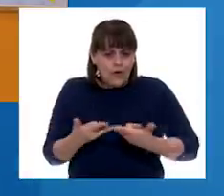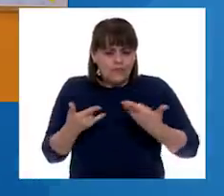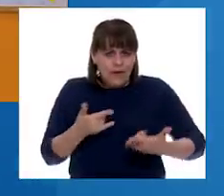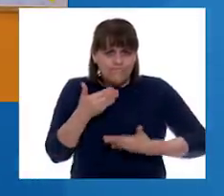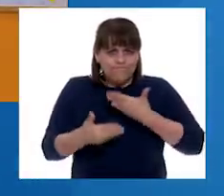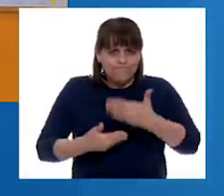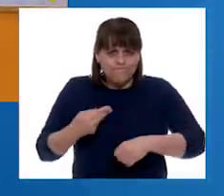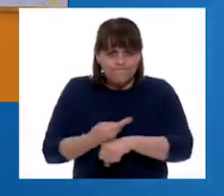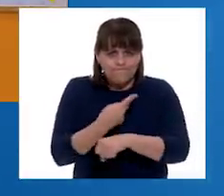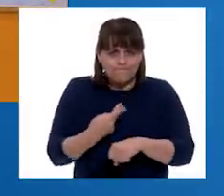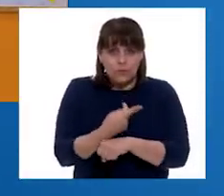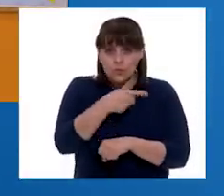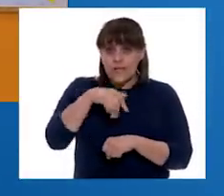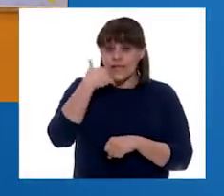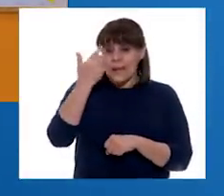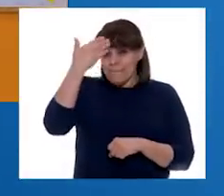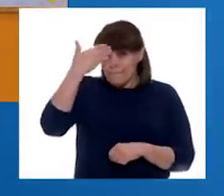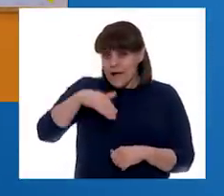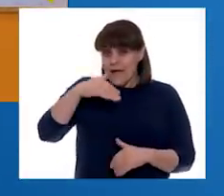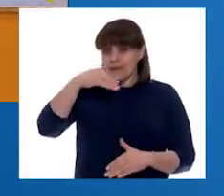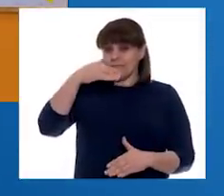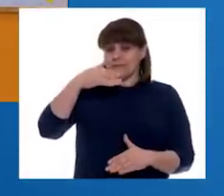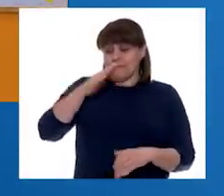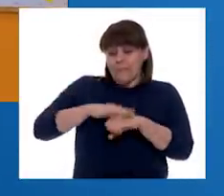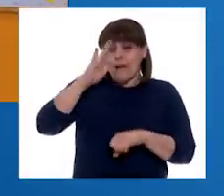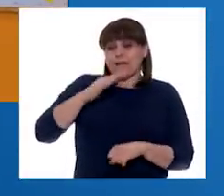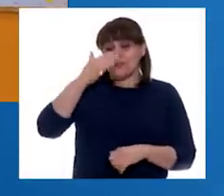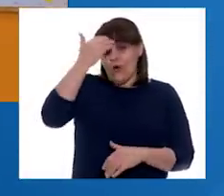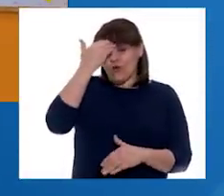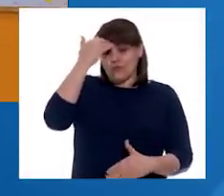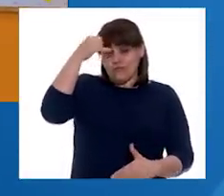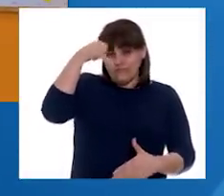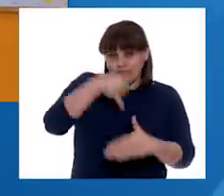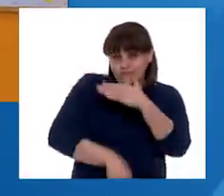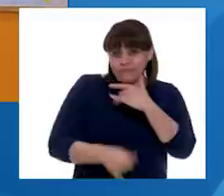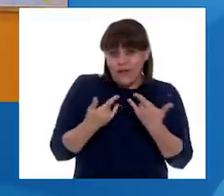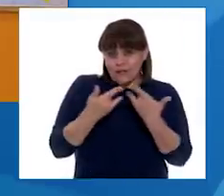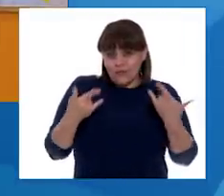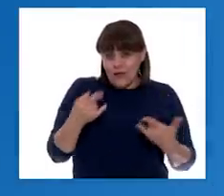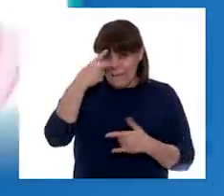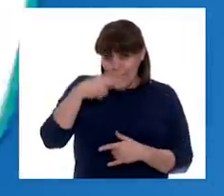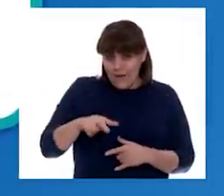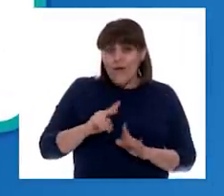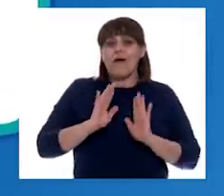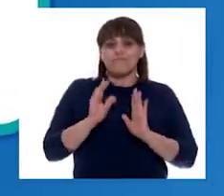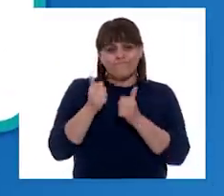quieren saber más del México independiente, quédense con nosotros, que esto comienza ya.